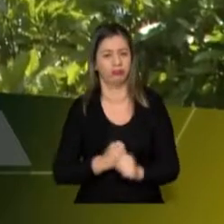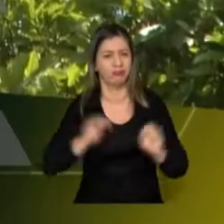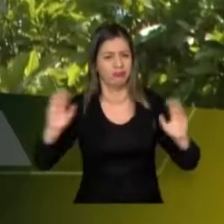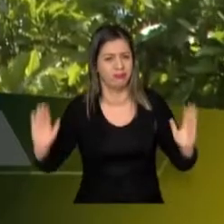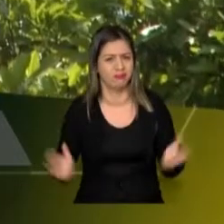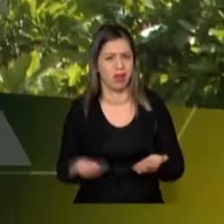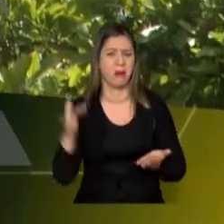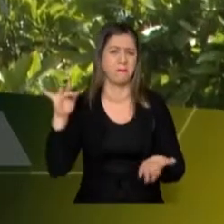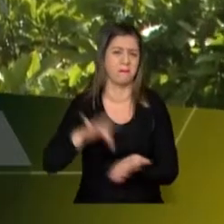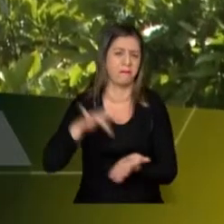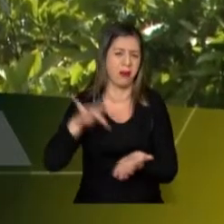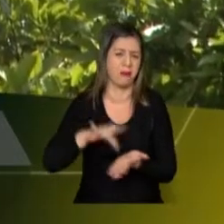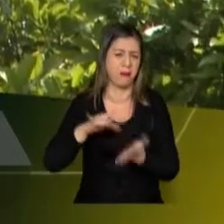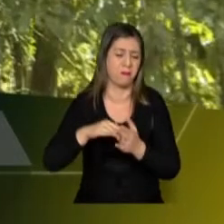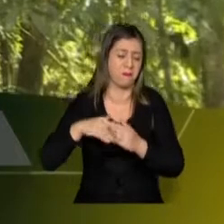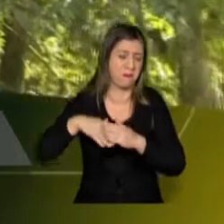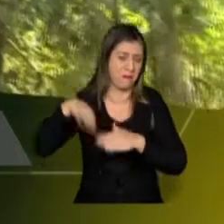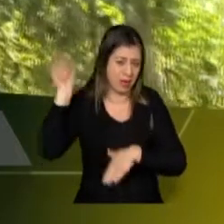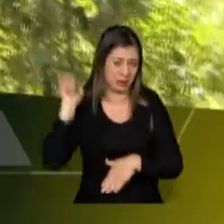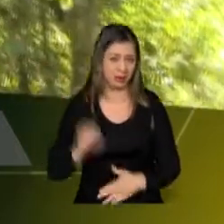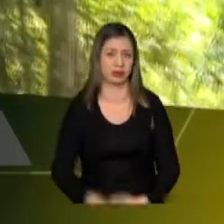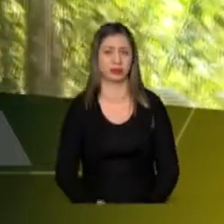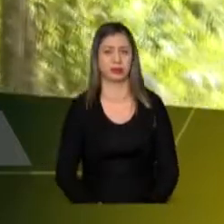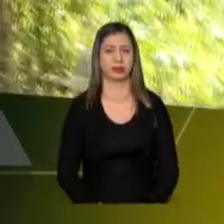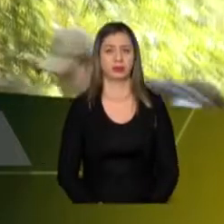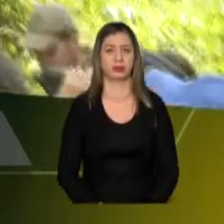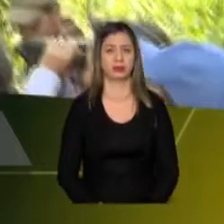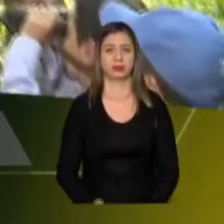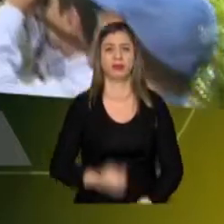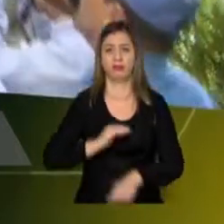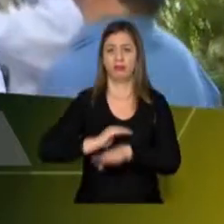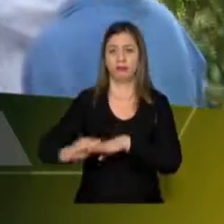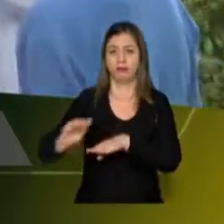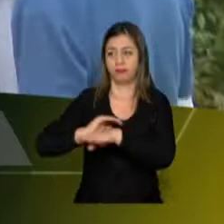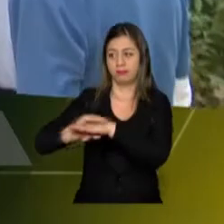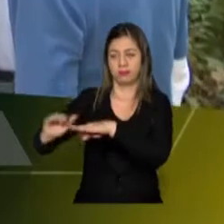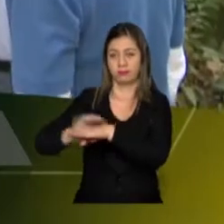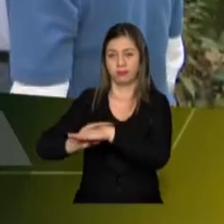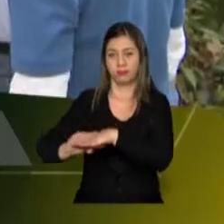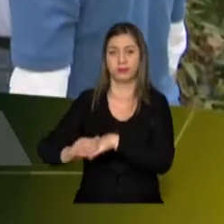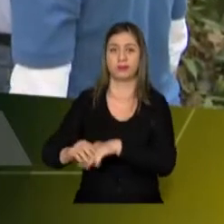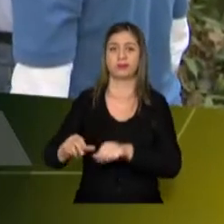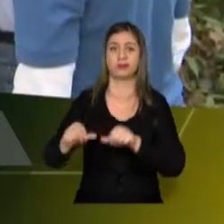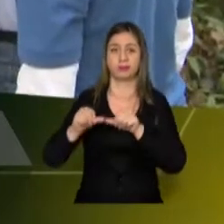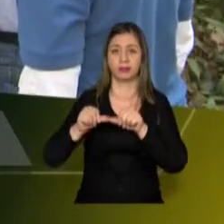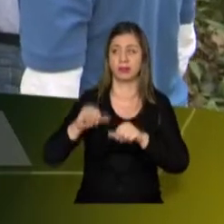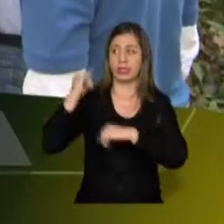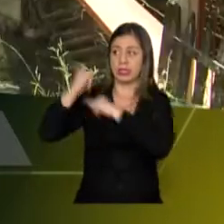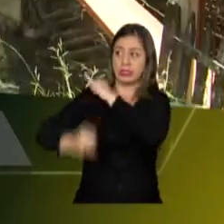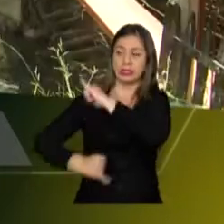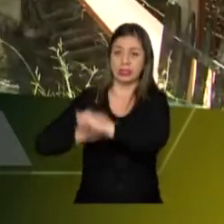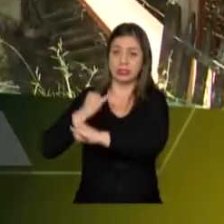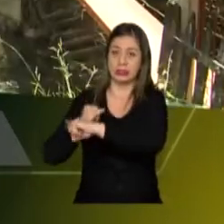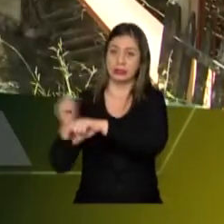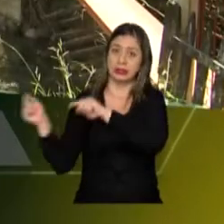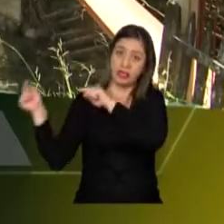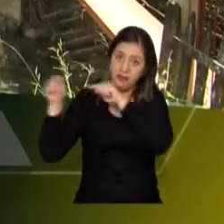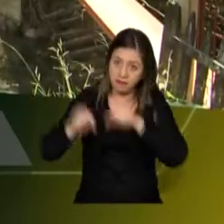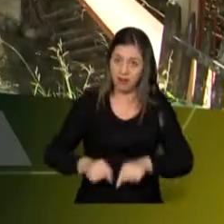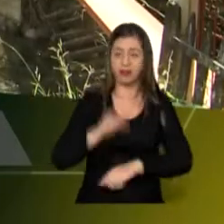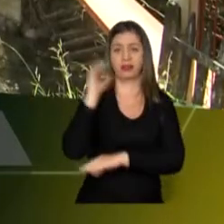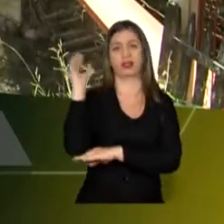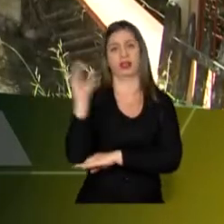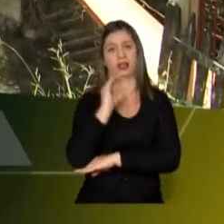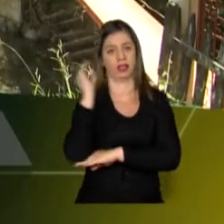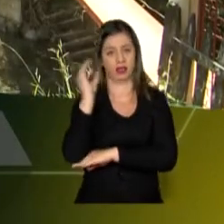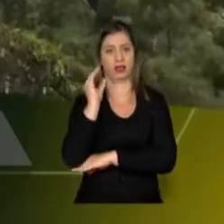más participación de nuestros invitados y nuestros huéspedes internacionales que van a llegar a Colombia y luego